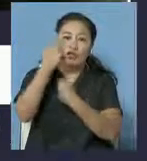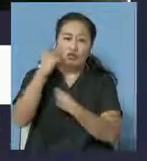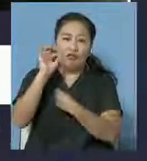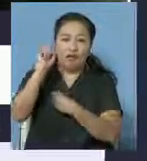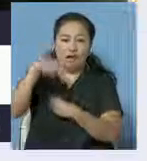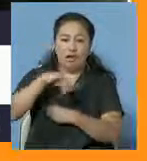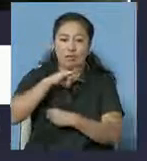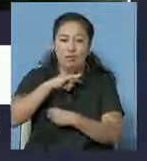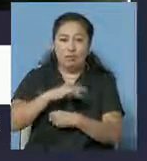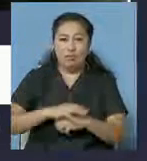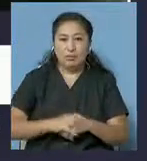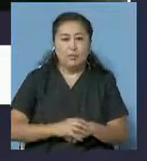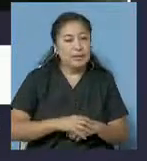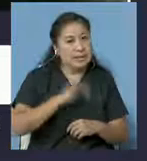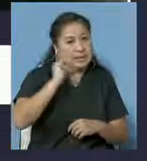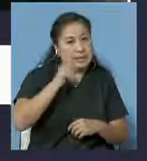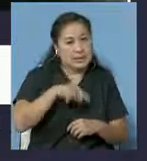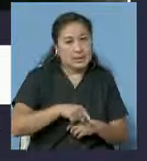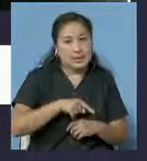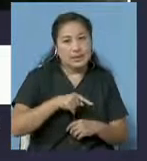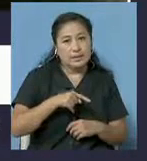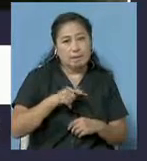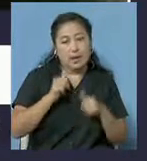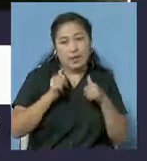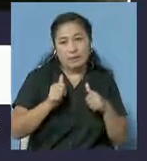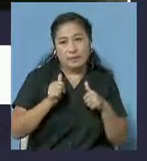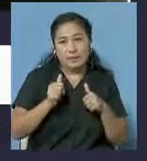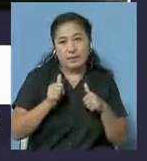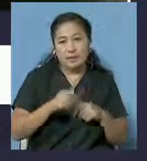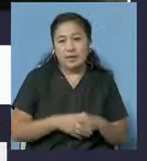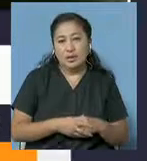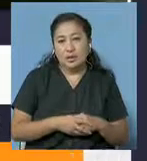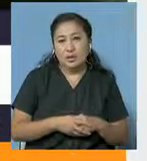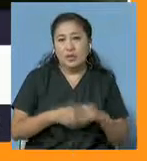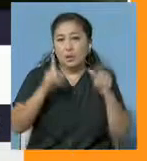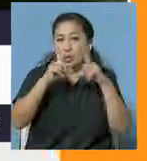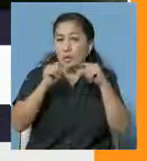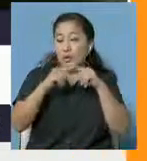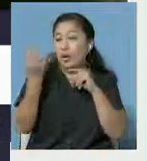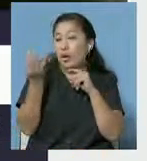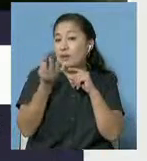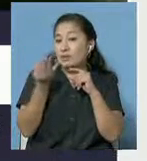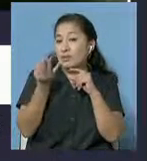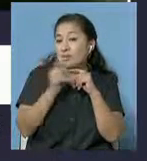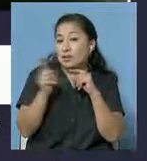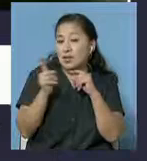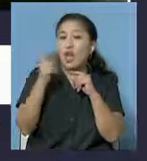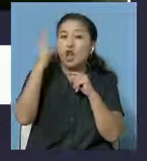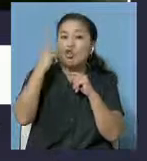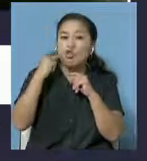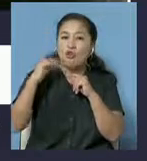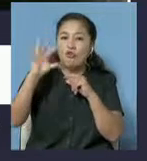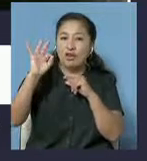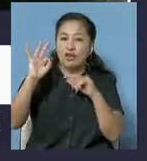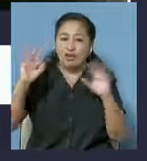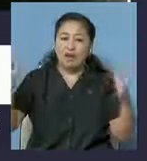Fabián. Sí, así es, Héctor. Bueno, es un número especial, ¿no es cierto?, este de los 90